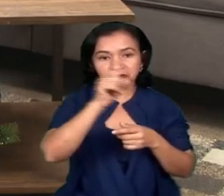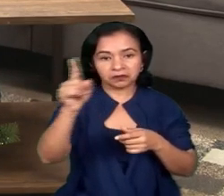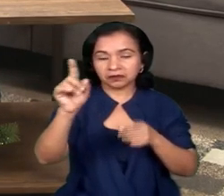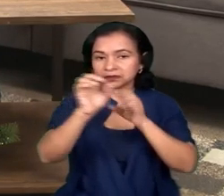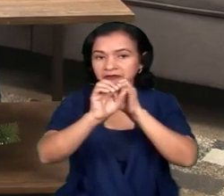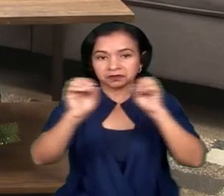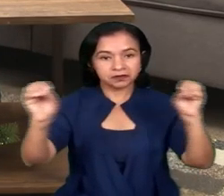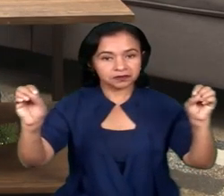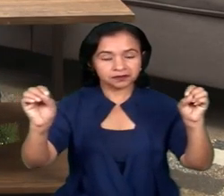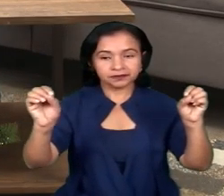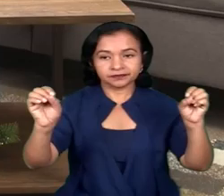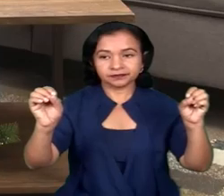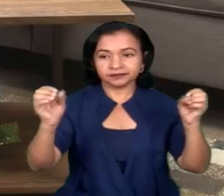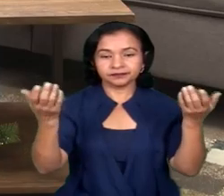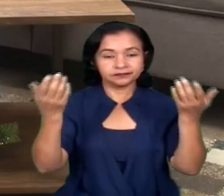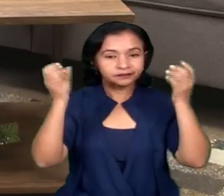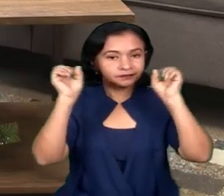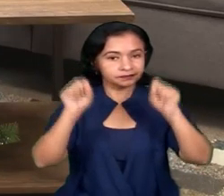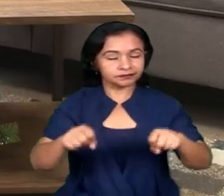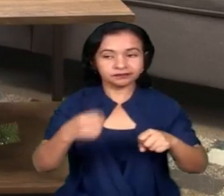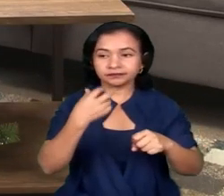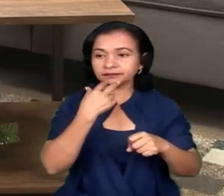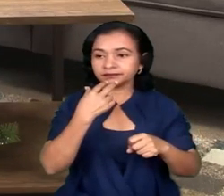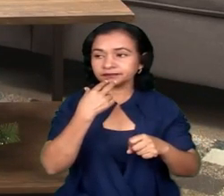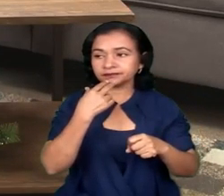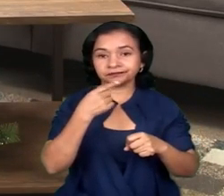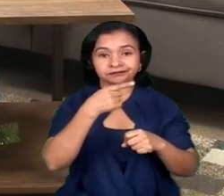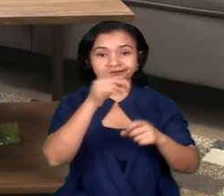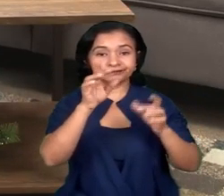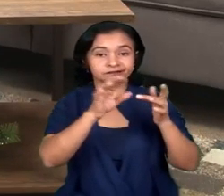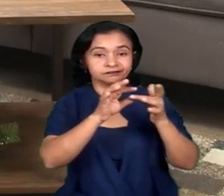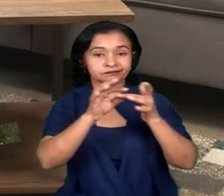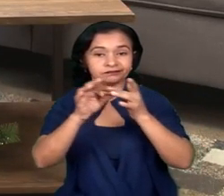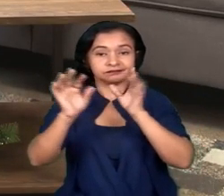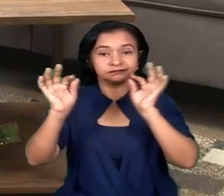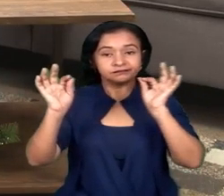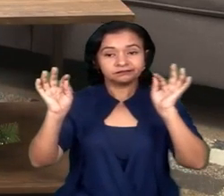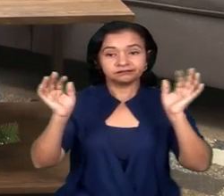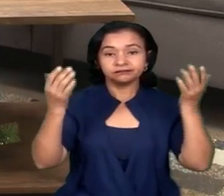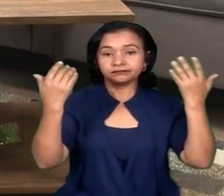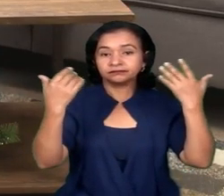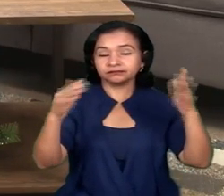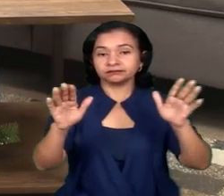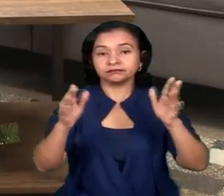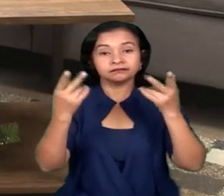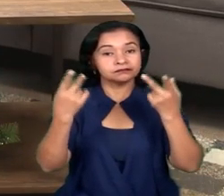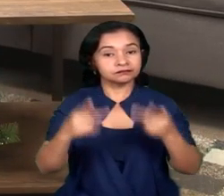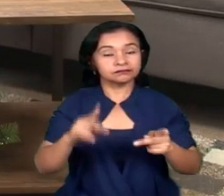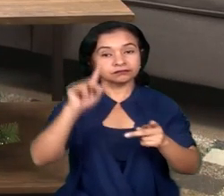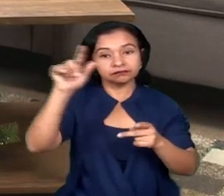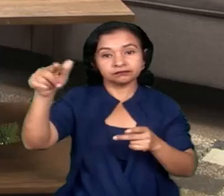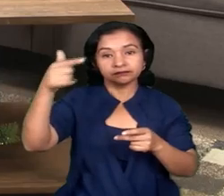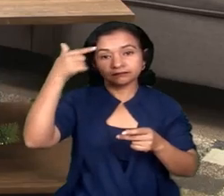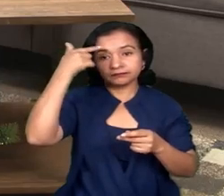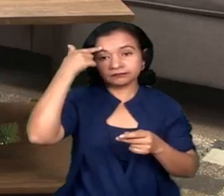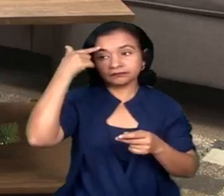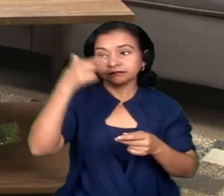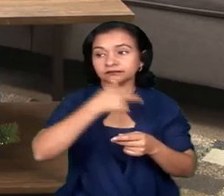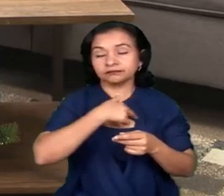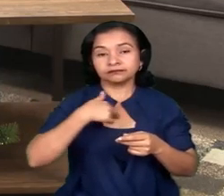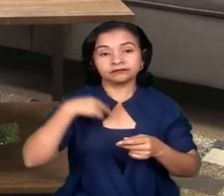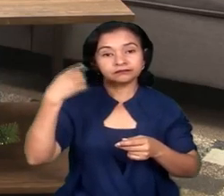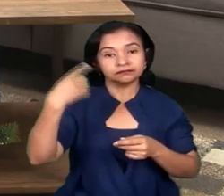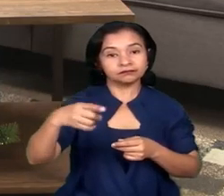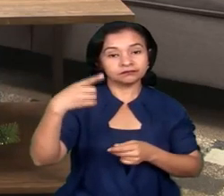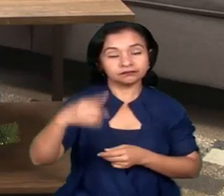pasaba, eso no era posible, no, solo eran ellos los que se hablaban y los que decían. Pero sin embargo, este gobierno vino a restituir los derechos